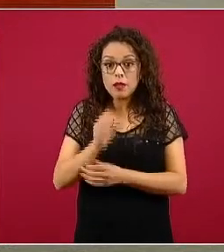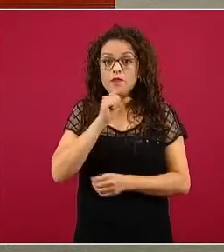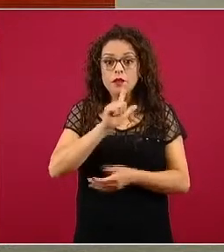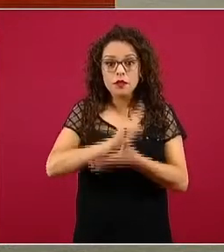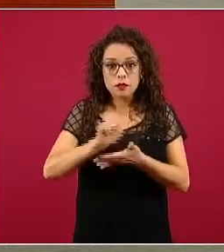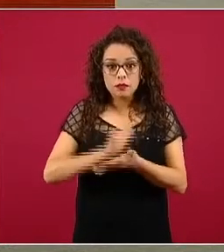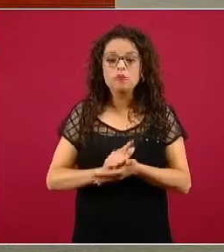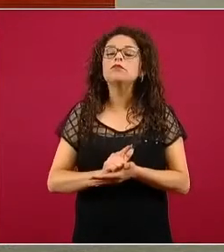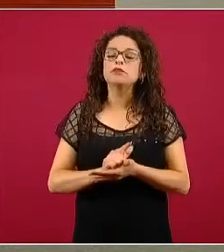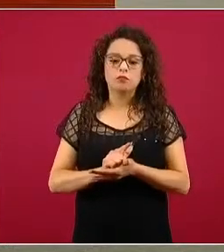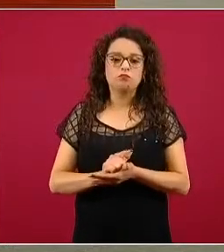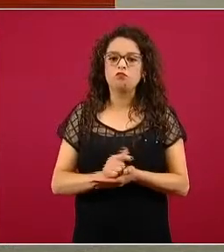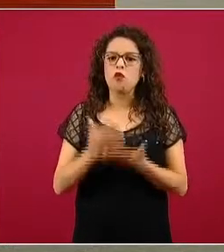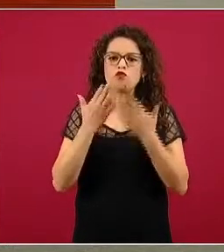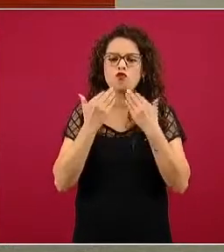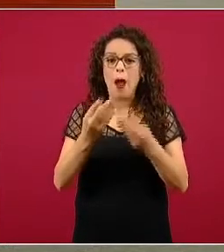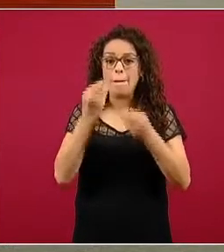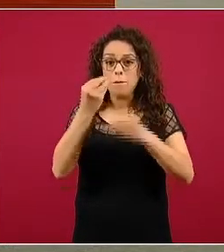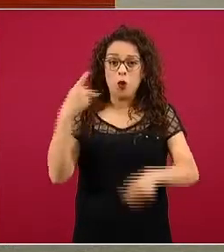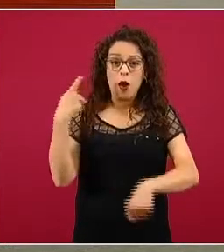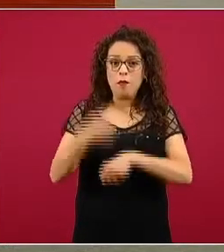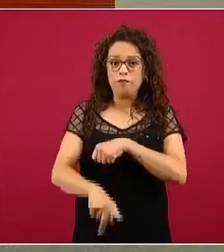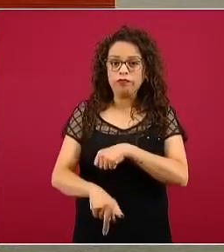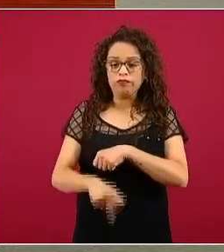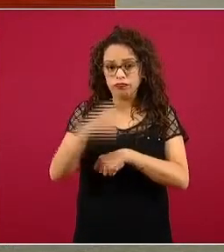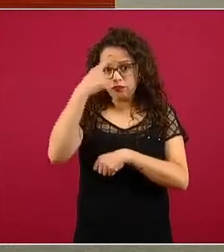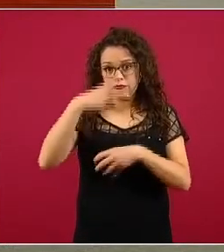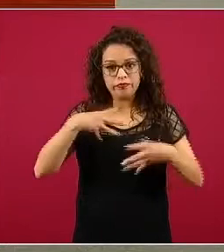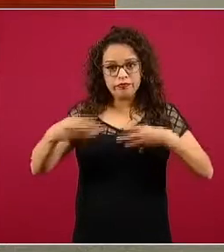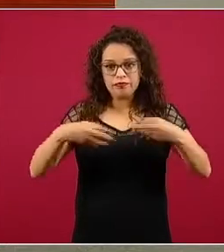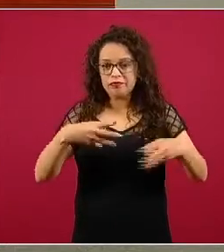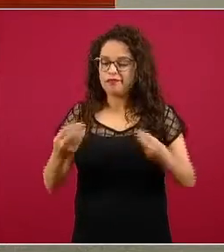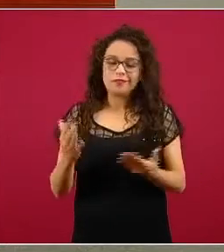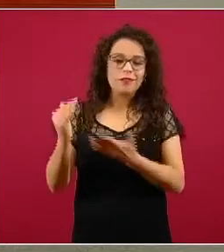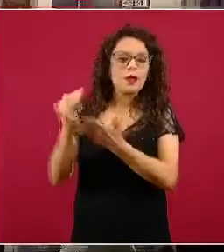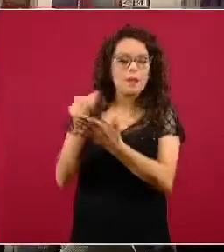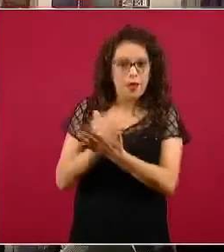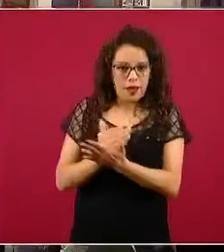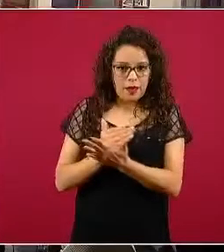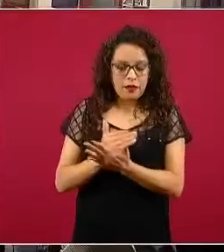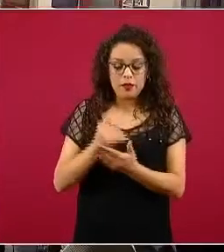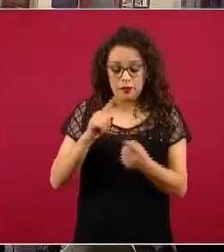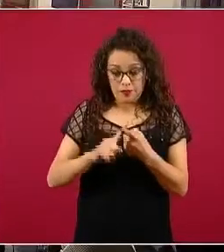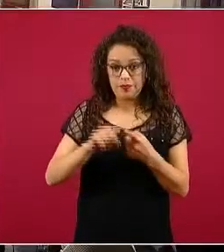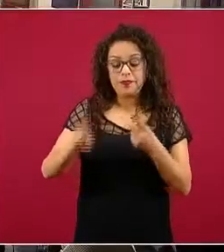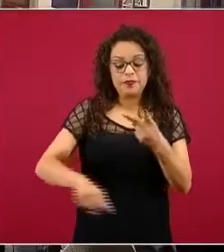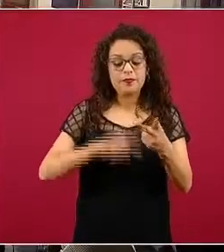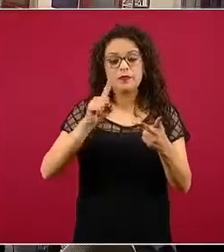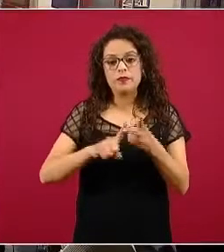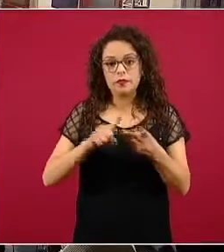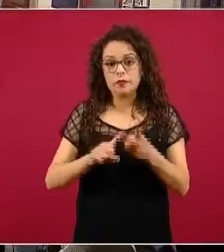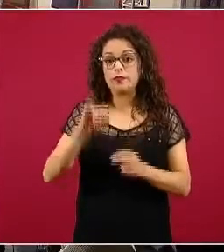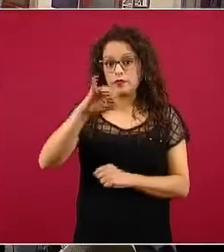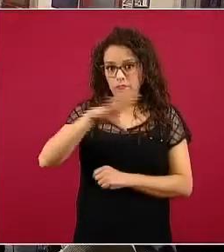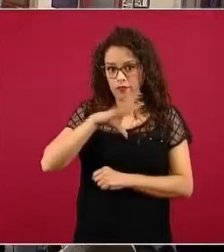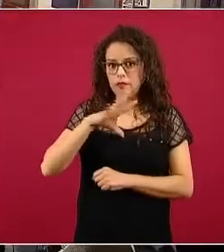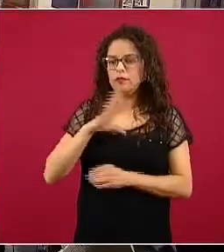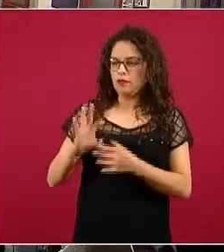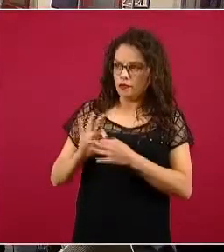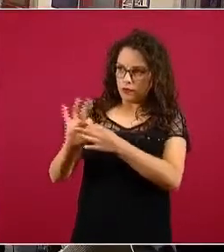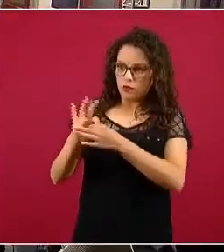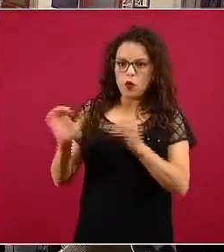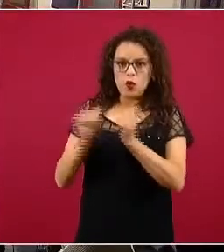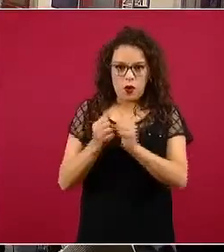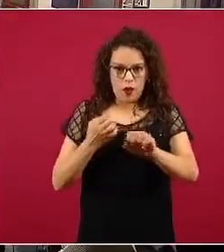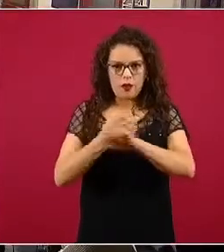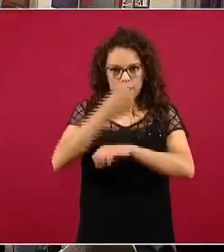riesgo, ¿no? Entonces, eso es importante. Y lo segundo es, sí ha habido coordinación con el Estado de México, incluso en este